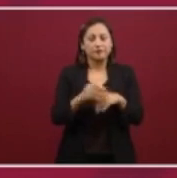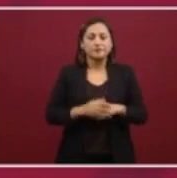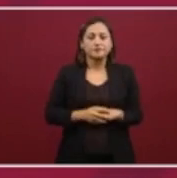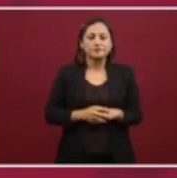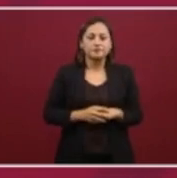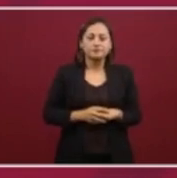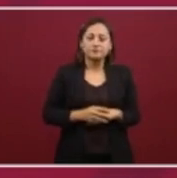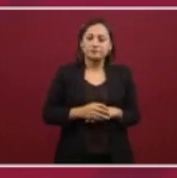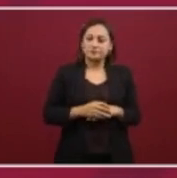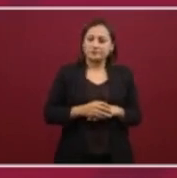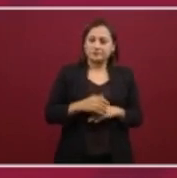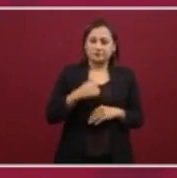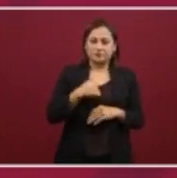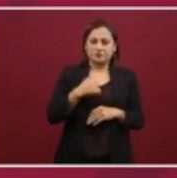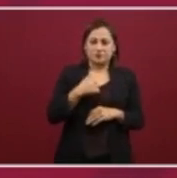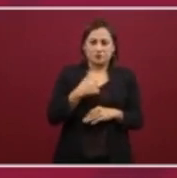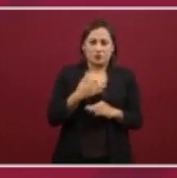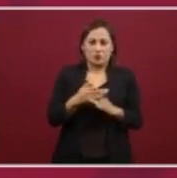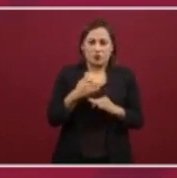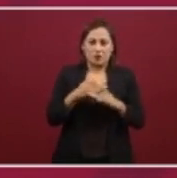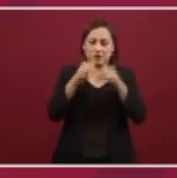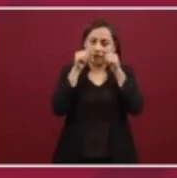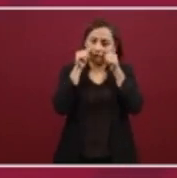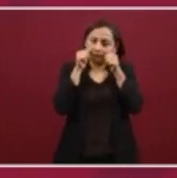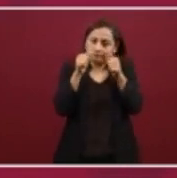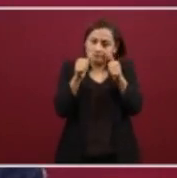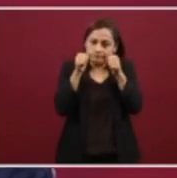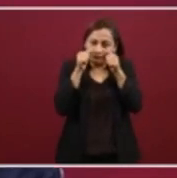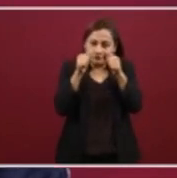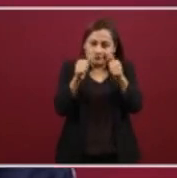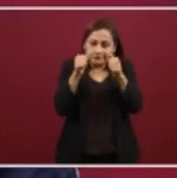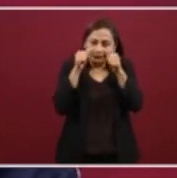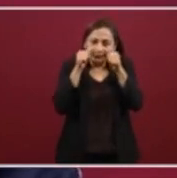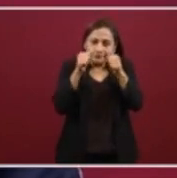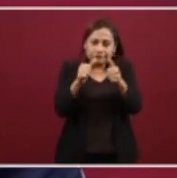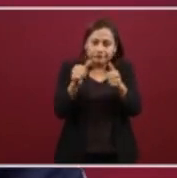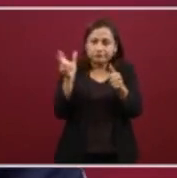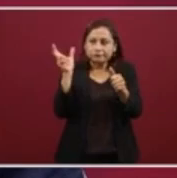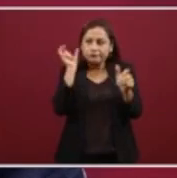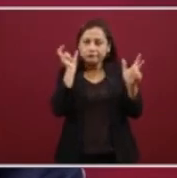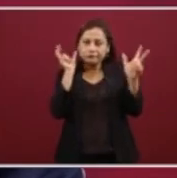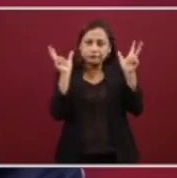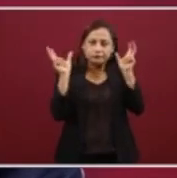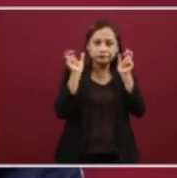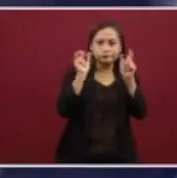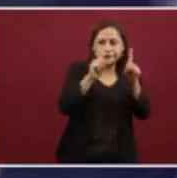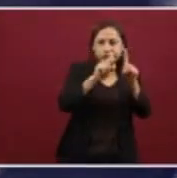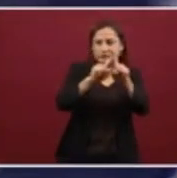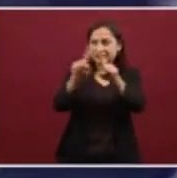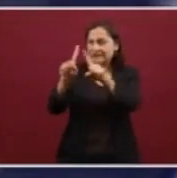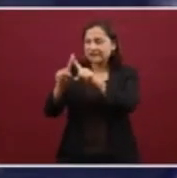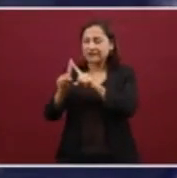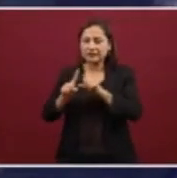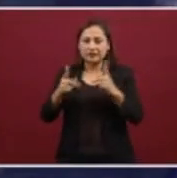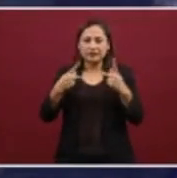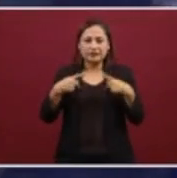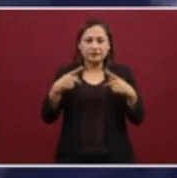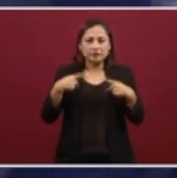escuchando, estoy atento a todas las voces, estoy